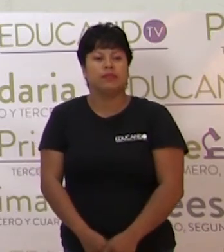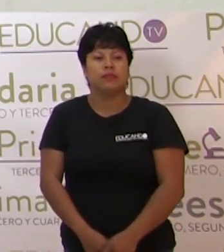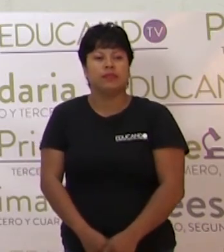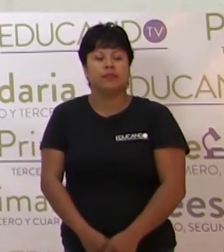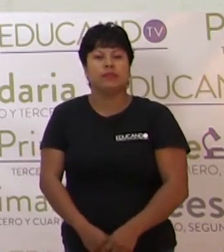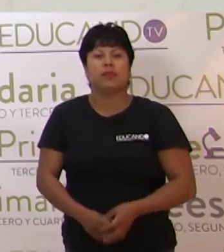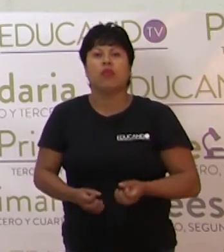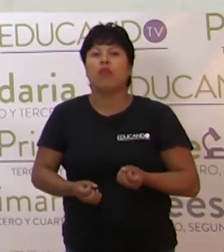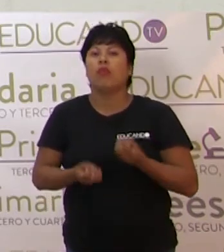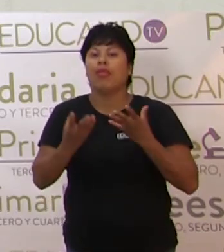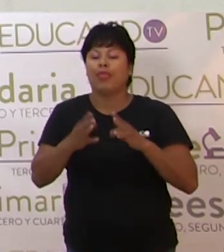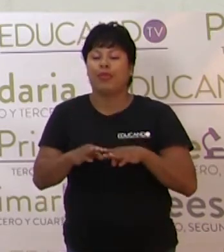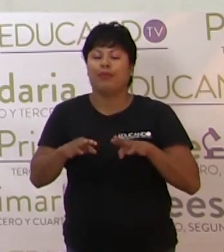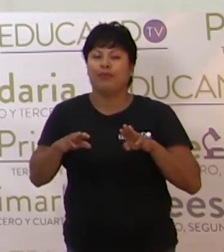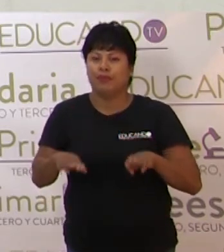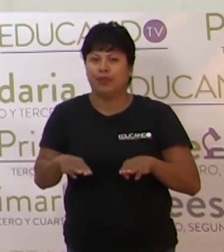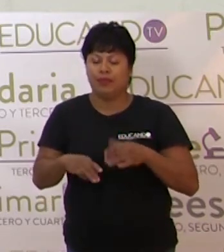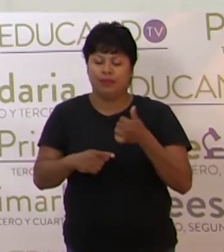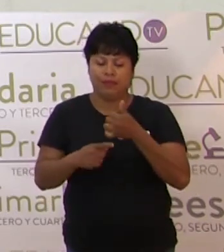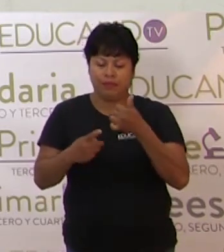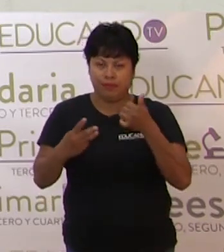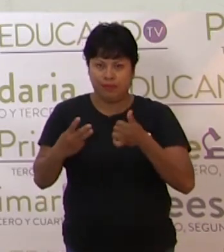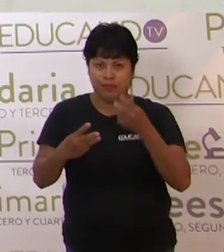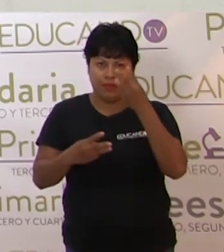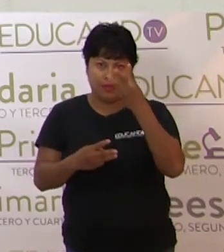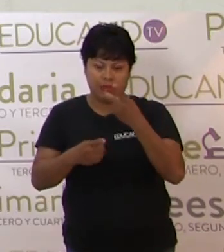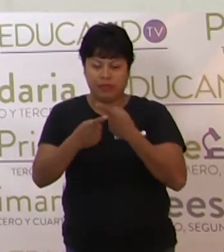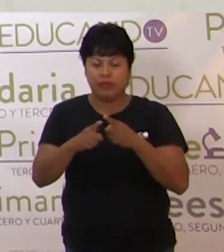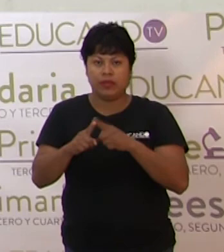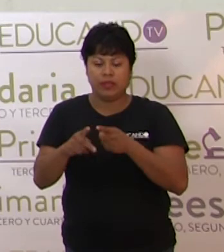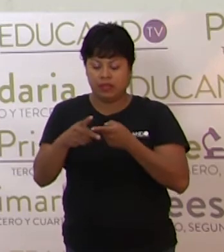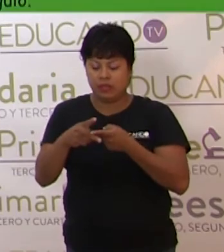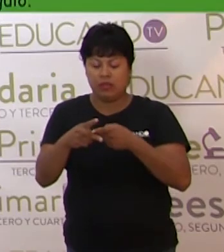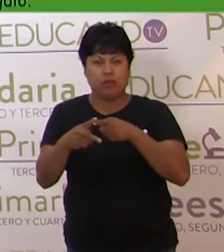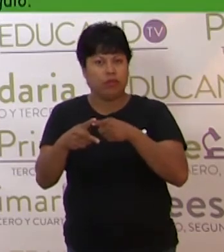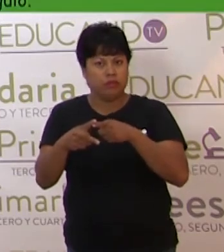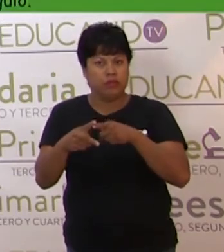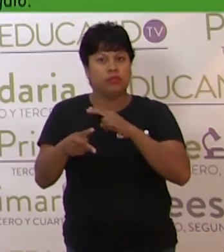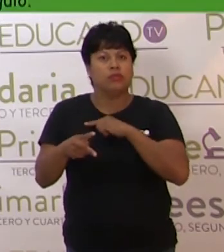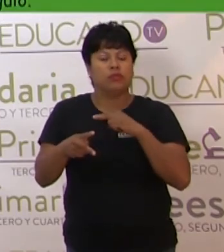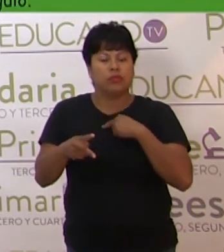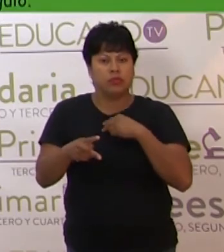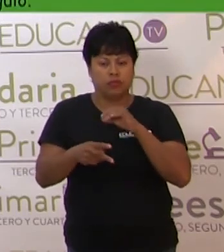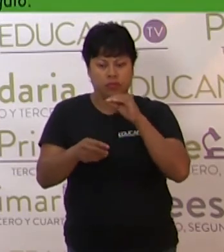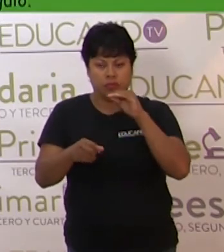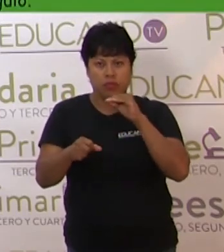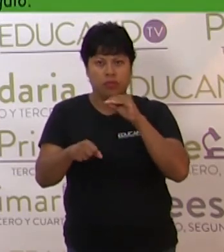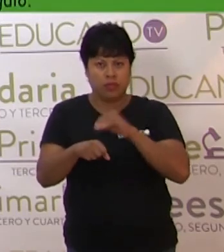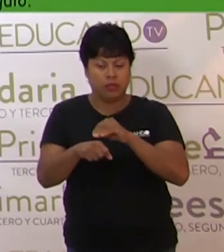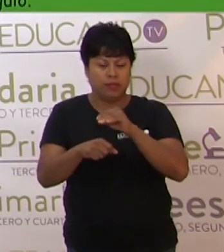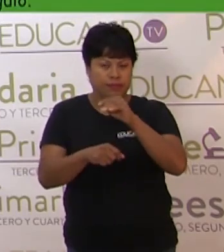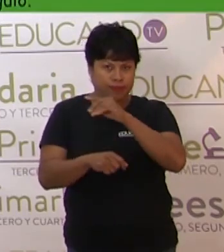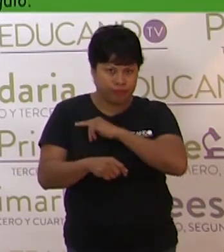cuánto mide cada uno de los tres años vamos a colocarnos en